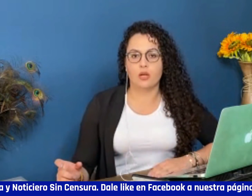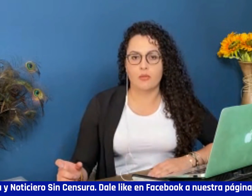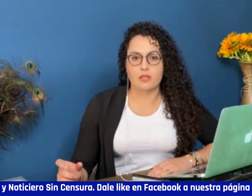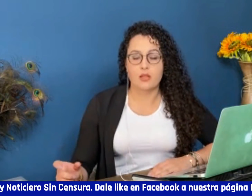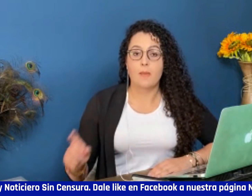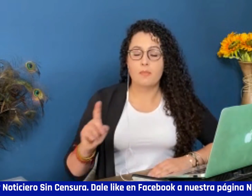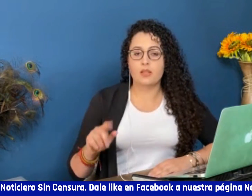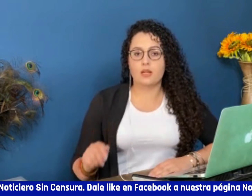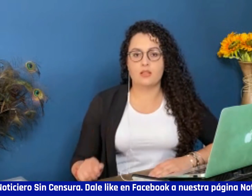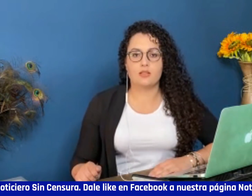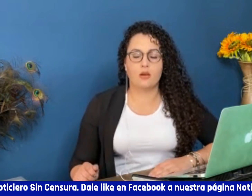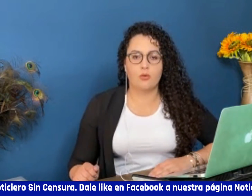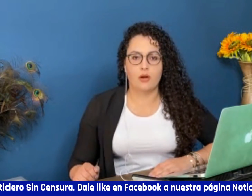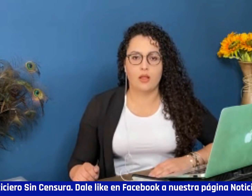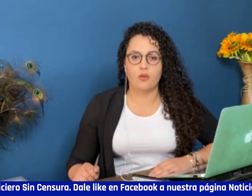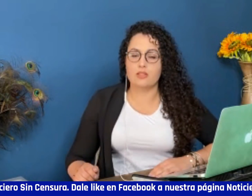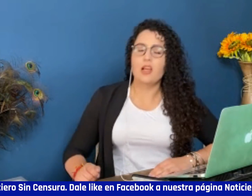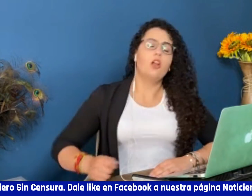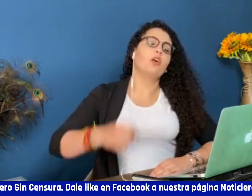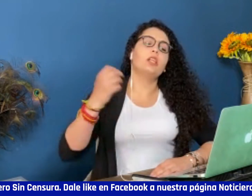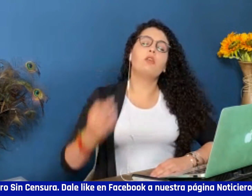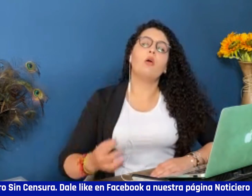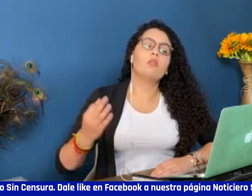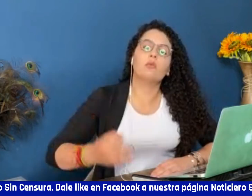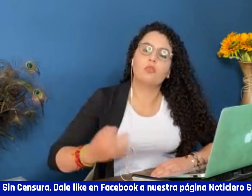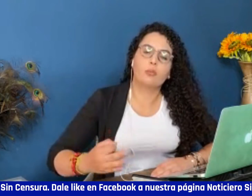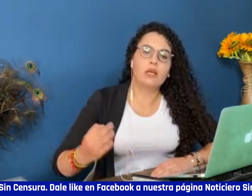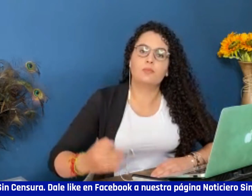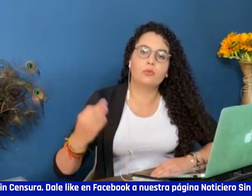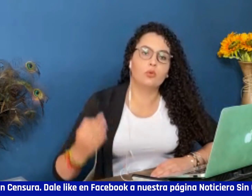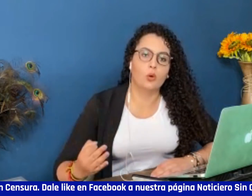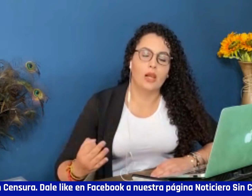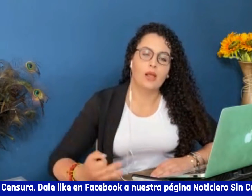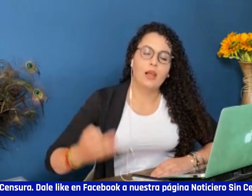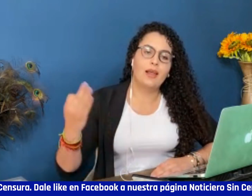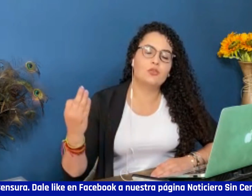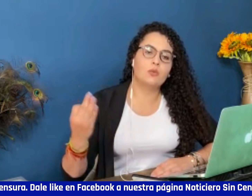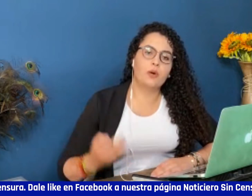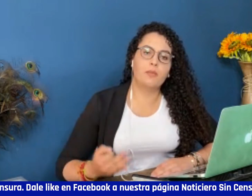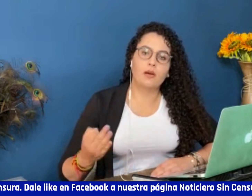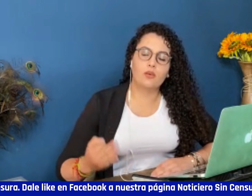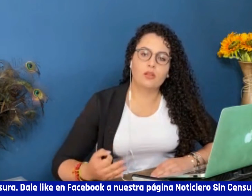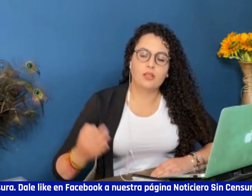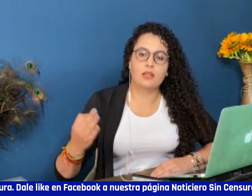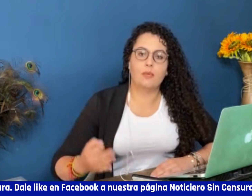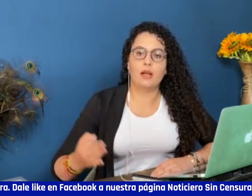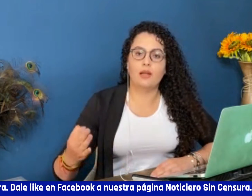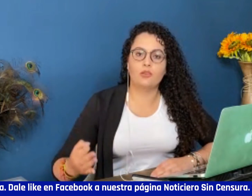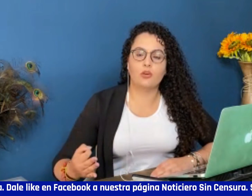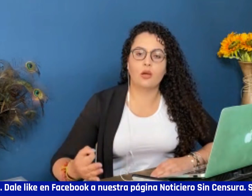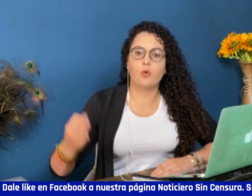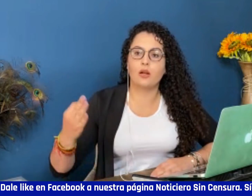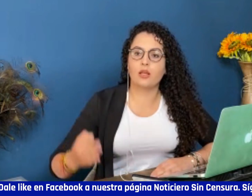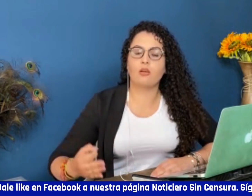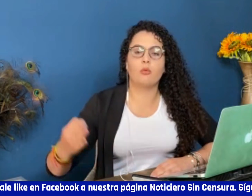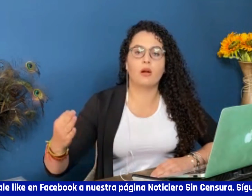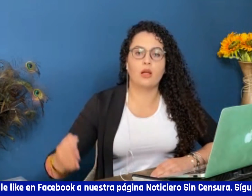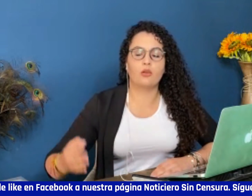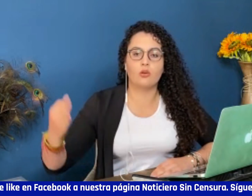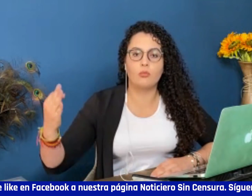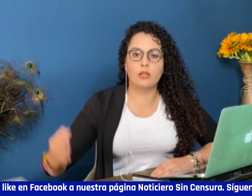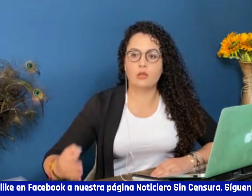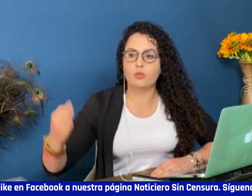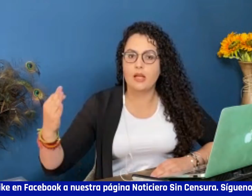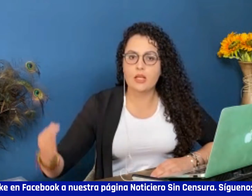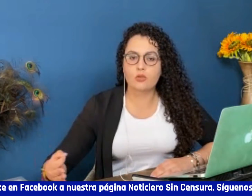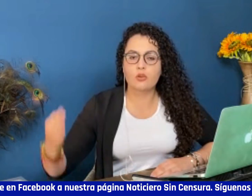son intocables, mientras sean gobernadores. Lo digo aún mucho más puntual. La Suprema Corte está avalando que cualquier